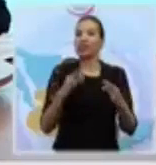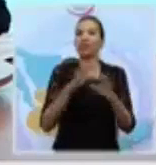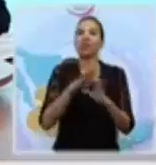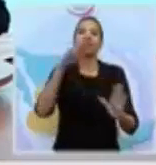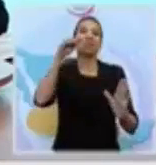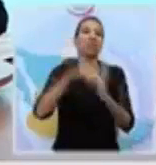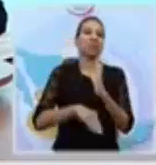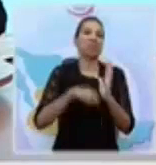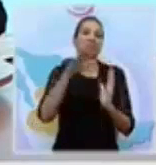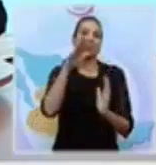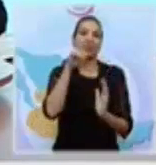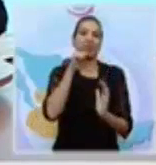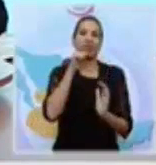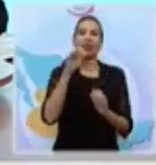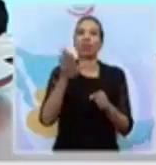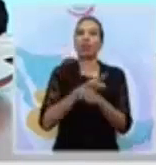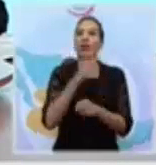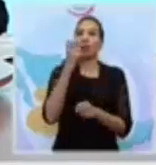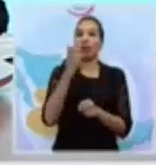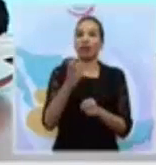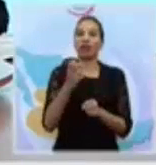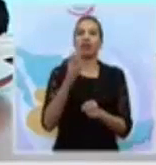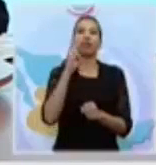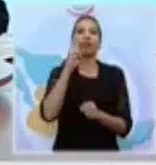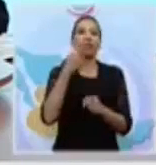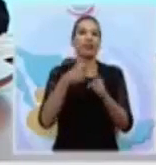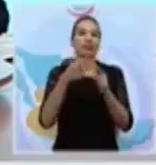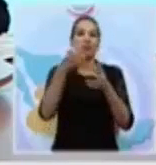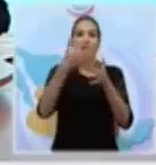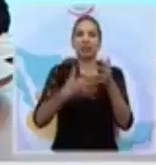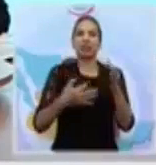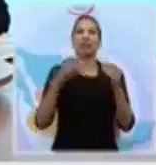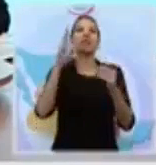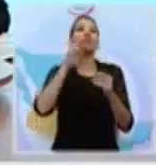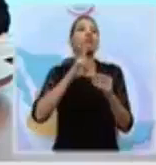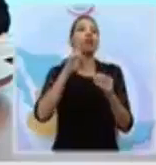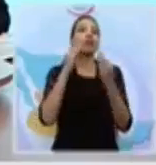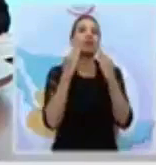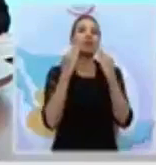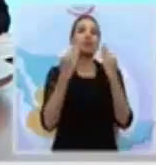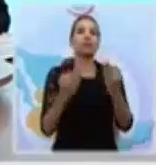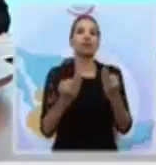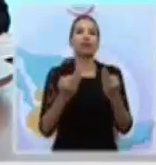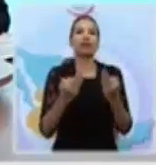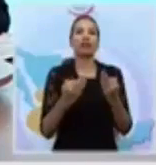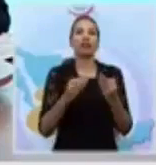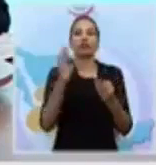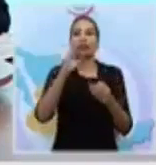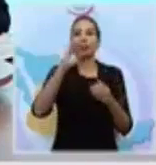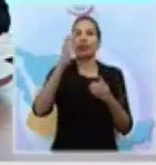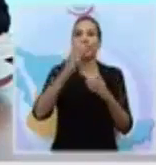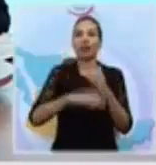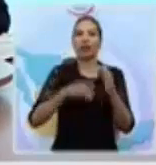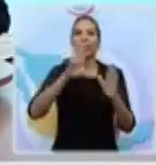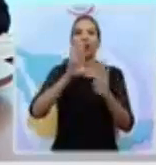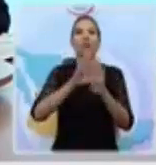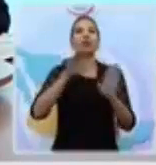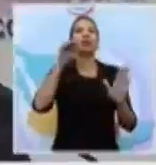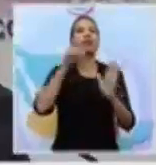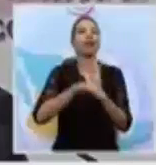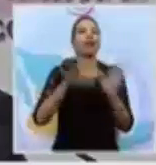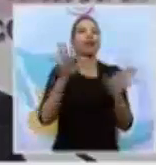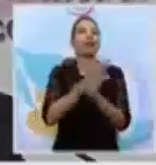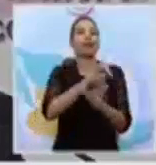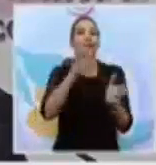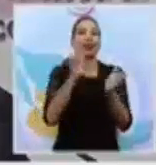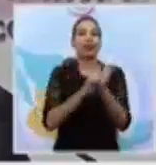fracaso. Dejo las evidencias para el final del fracaso de la reforma